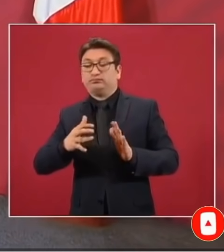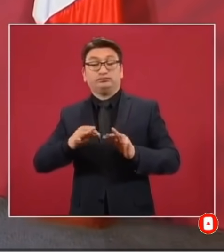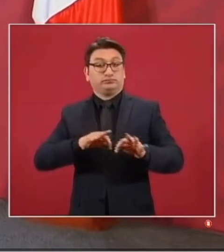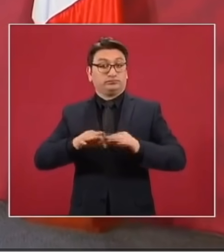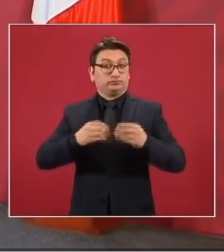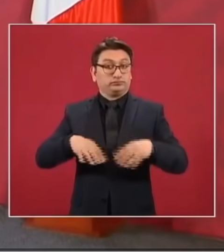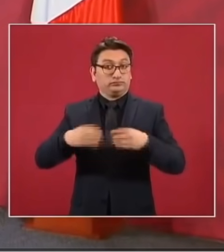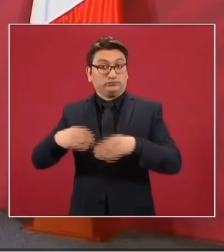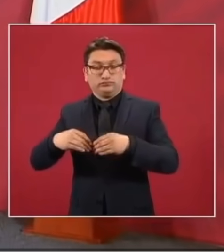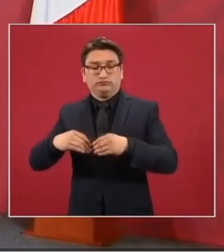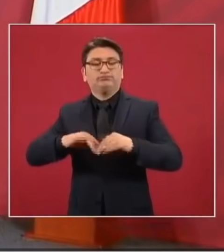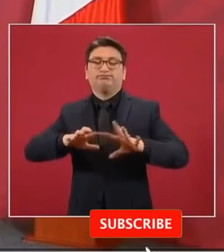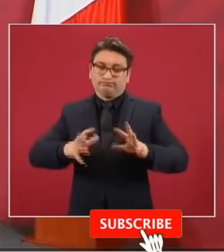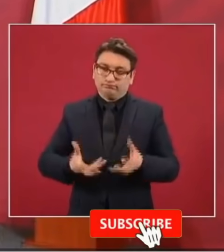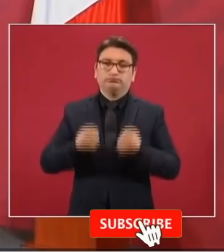perdidos.